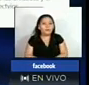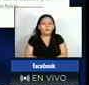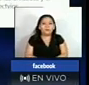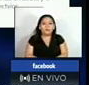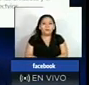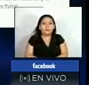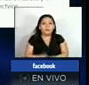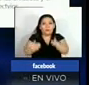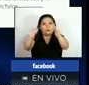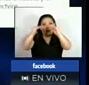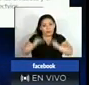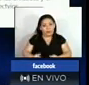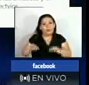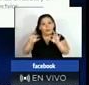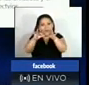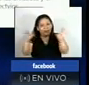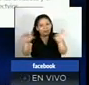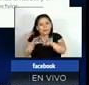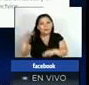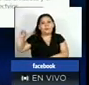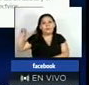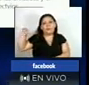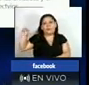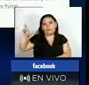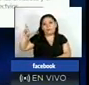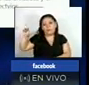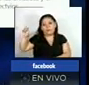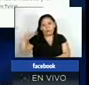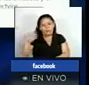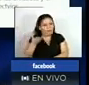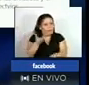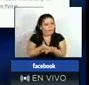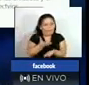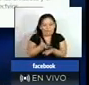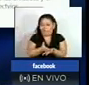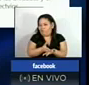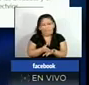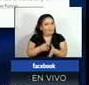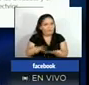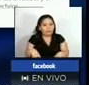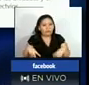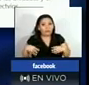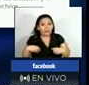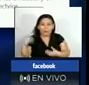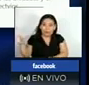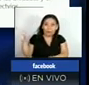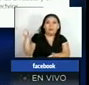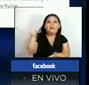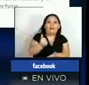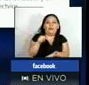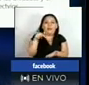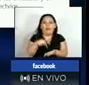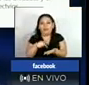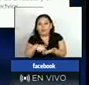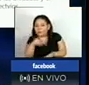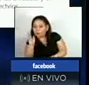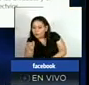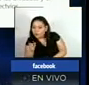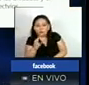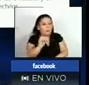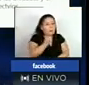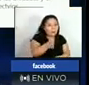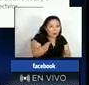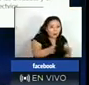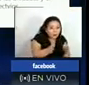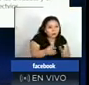Y Mario García dice lo siguiente, Ambas propuestas son inaceptables. Previo a entregarles el subsidio a los buses y microbuses, se debe